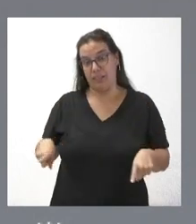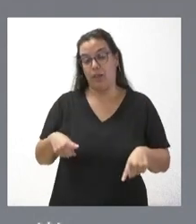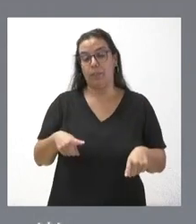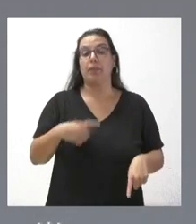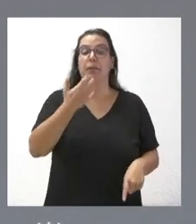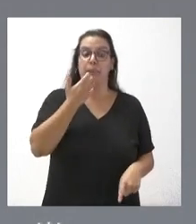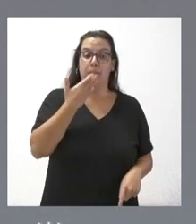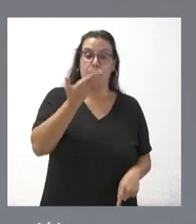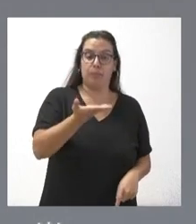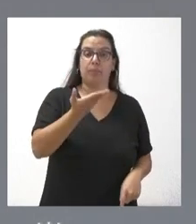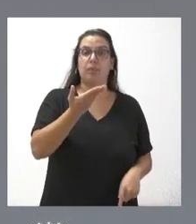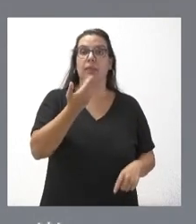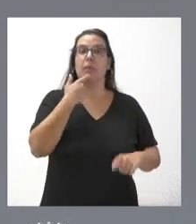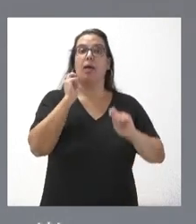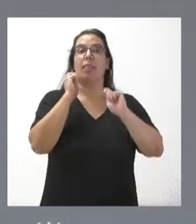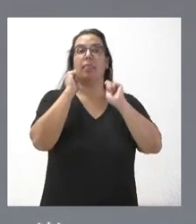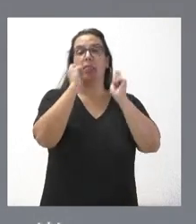es declarar